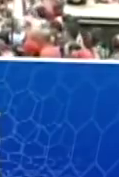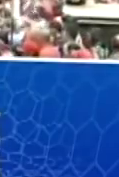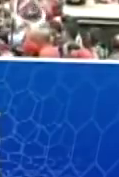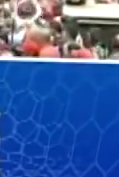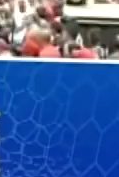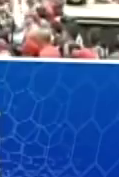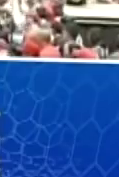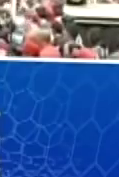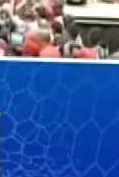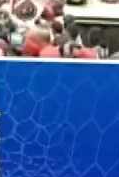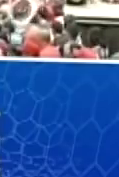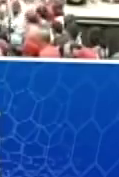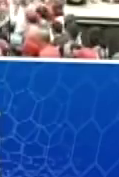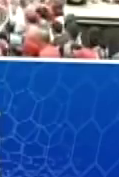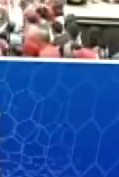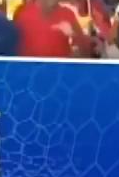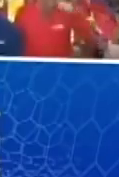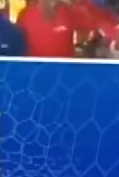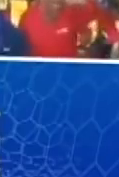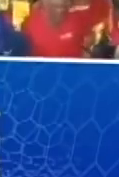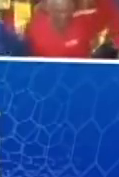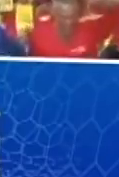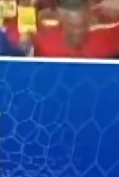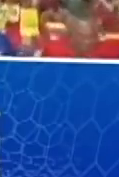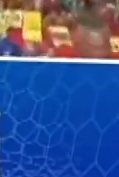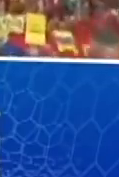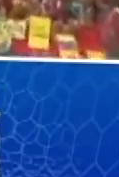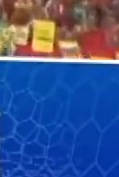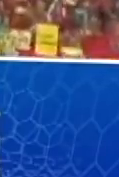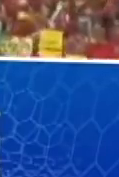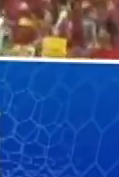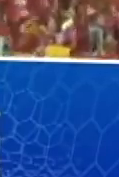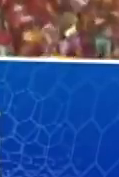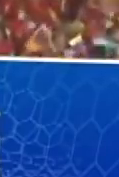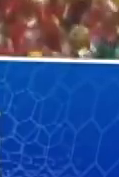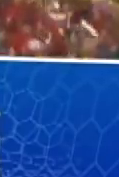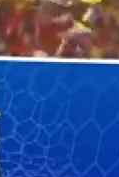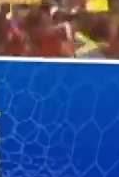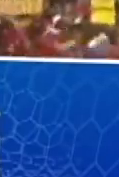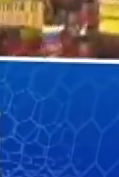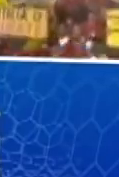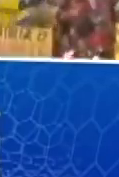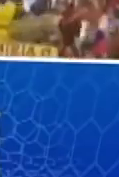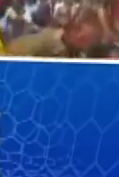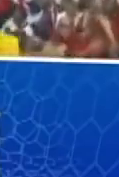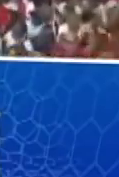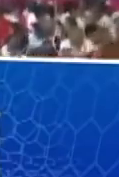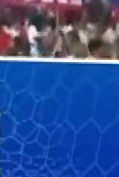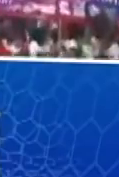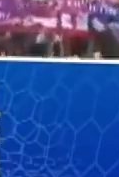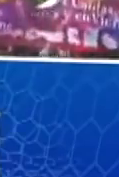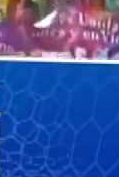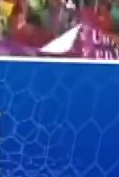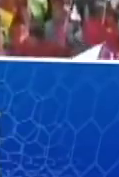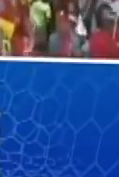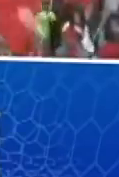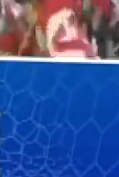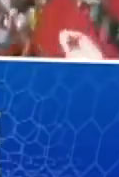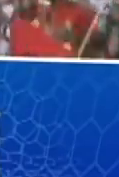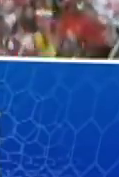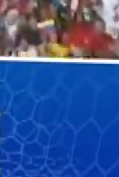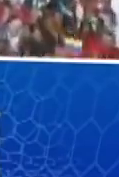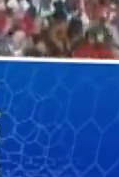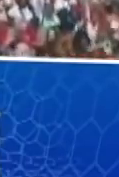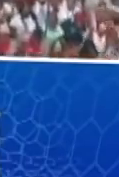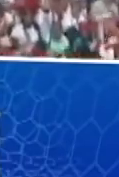hasta la avenida Libertador. Impresionante la capacidad de movilización del pueblo de Venezuela.